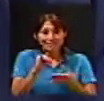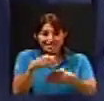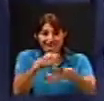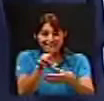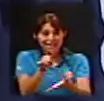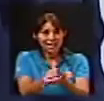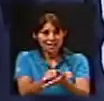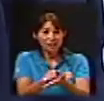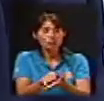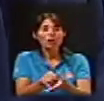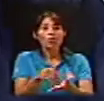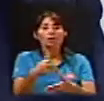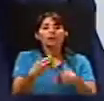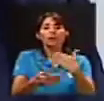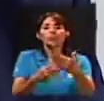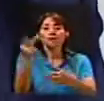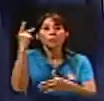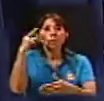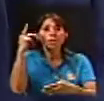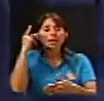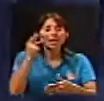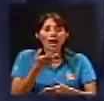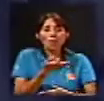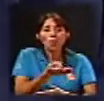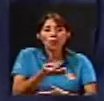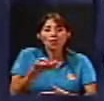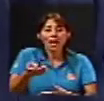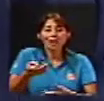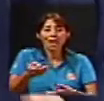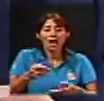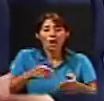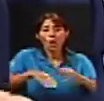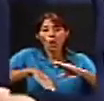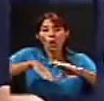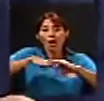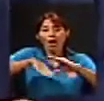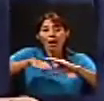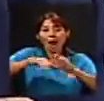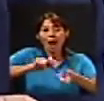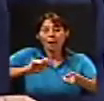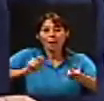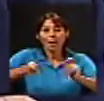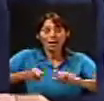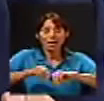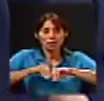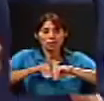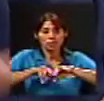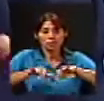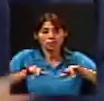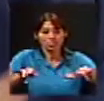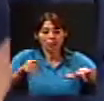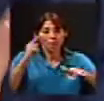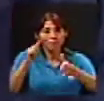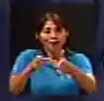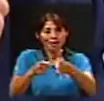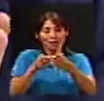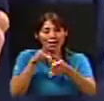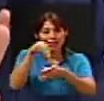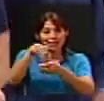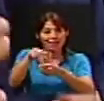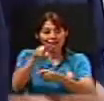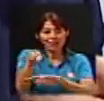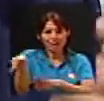política monetaria o cambiaria, en alguna medida, expansiva, pero para la demanda interna de ellos, producida